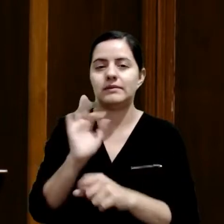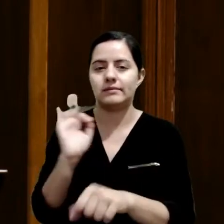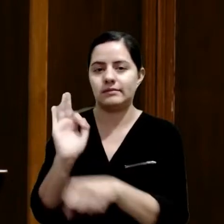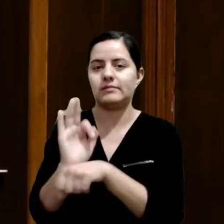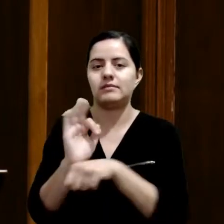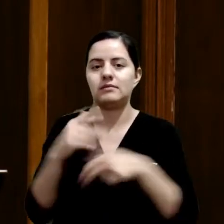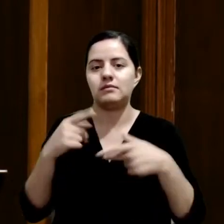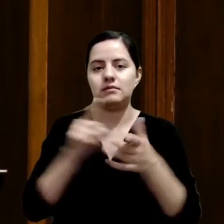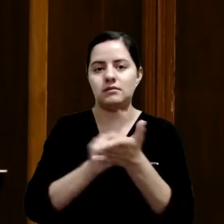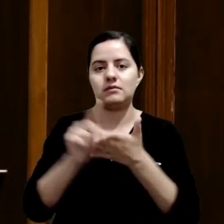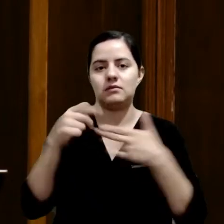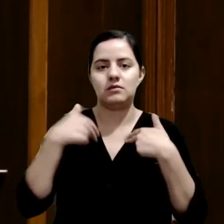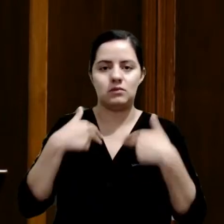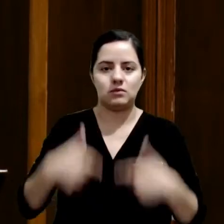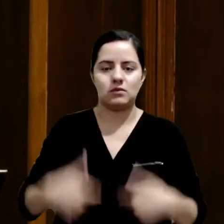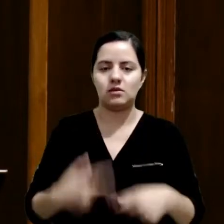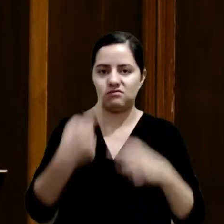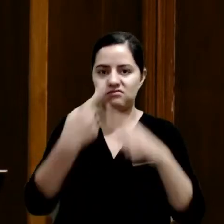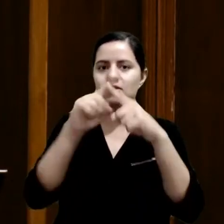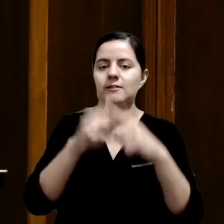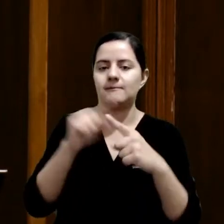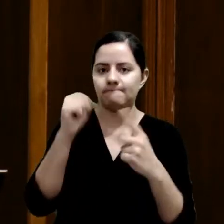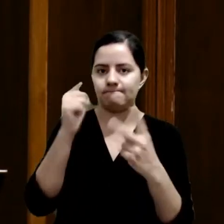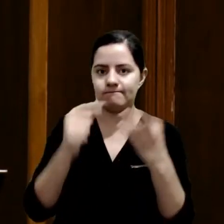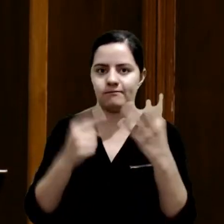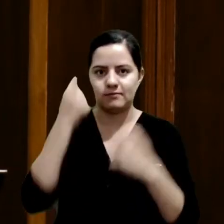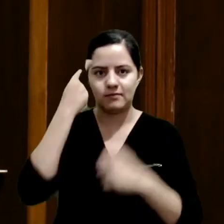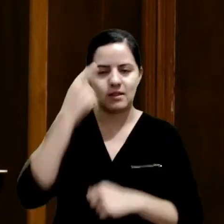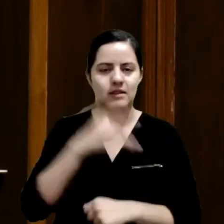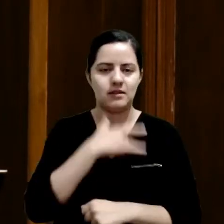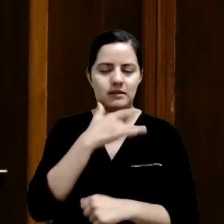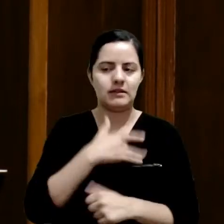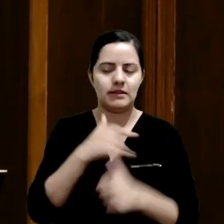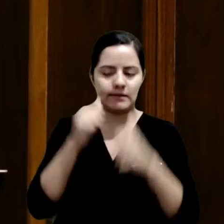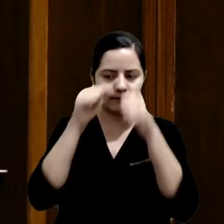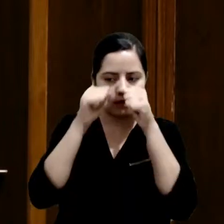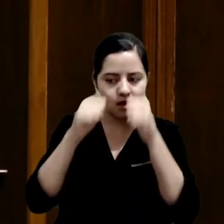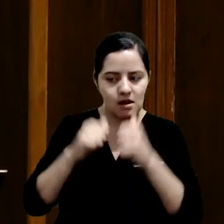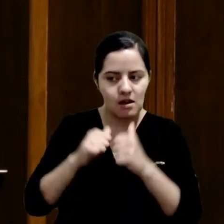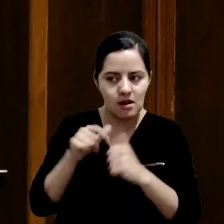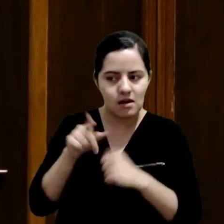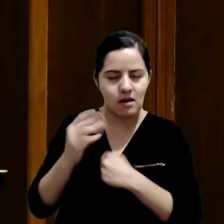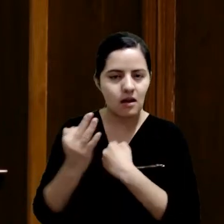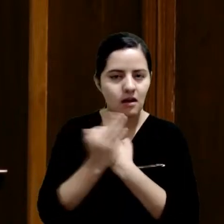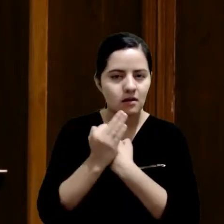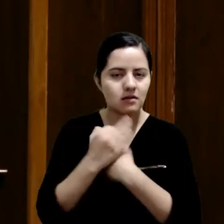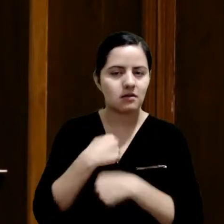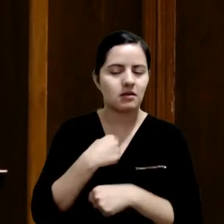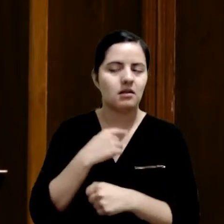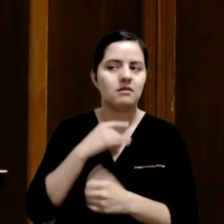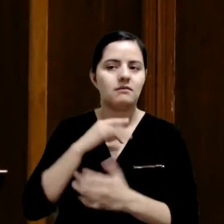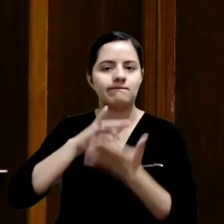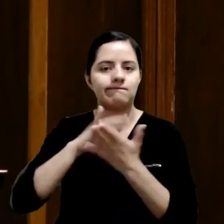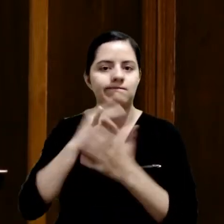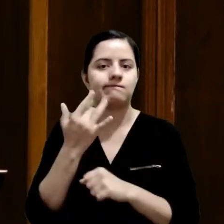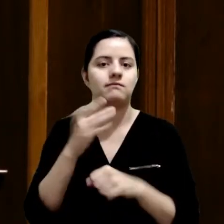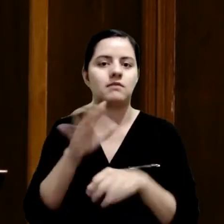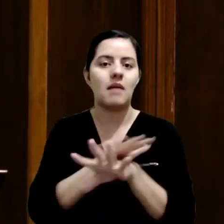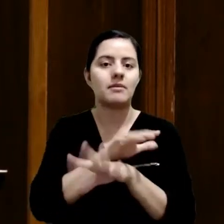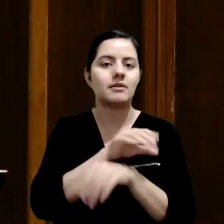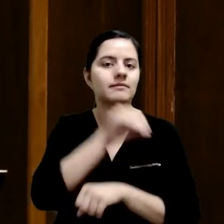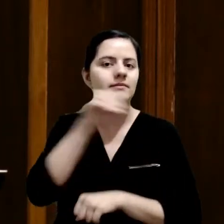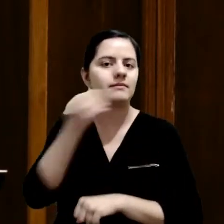todos los sentidos, para que se sientan escuchados y con el respaldo que merecen. La migración es un